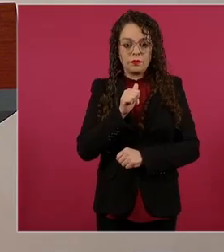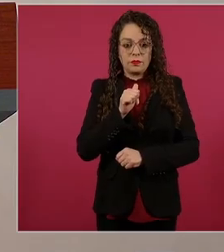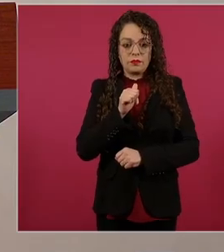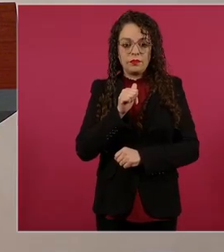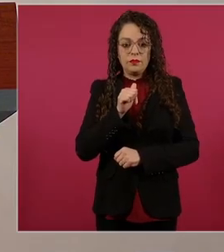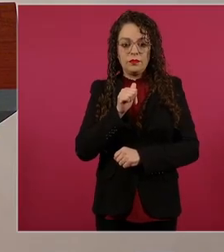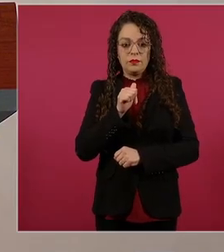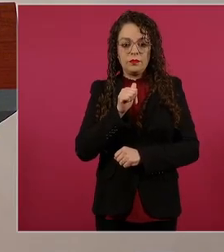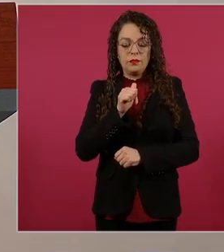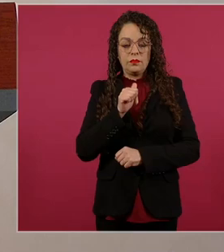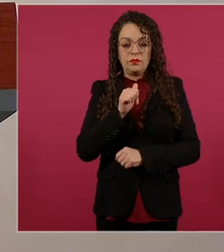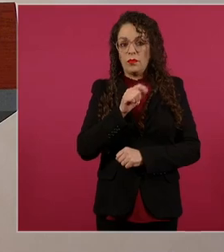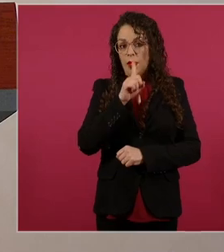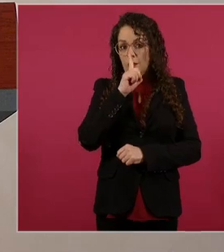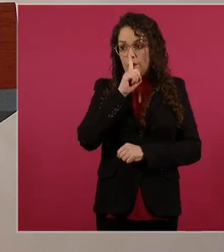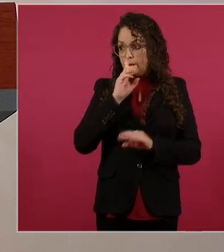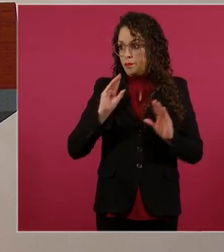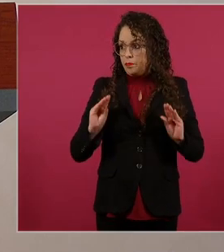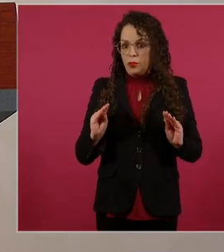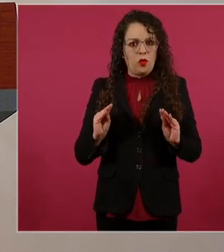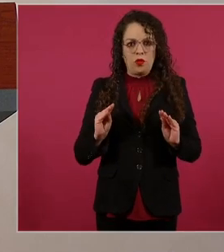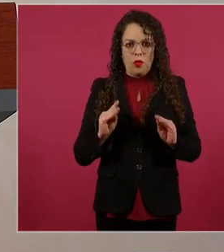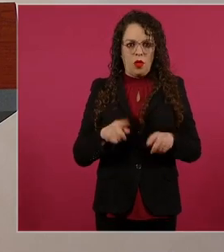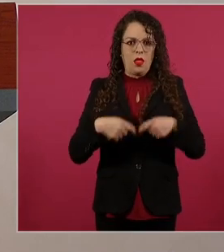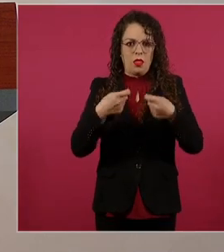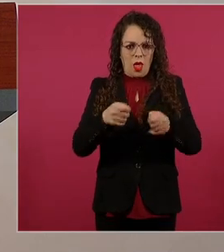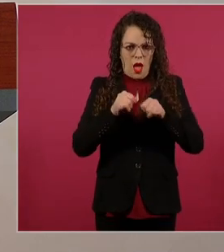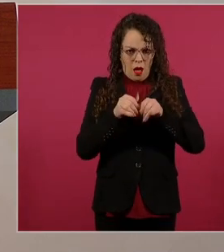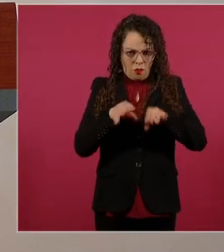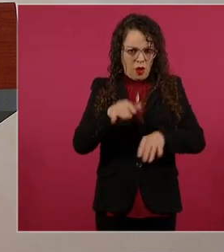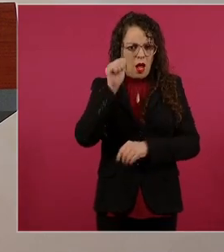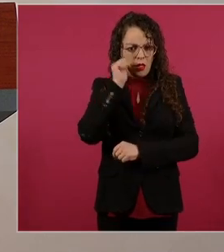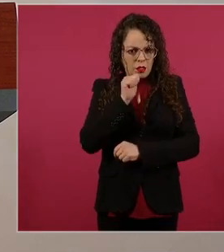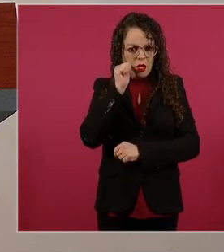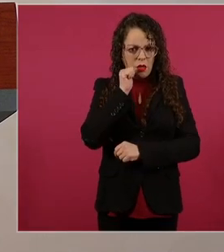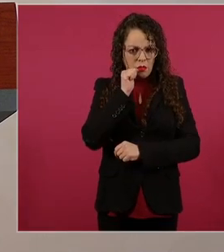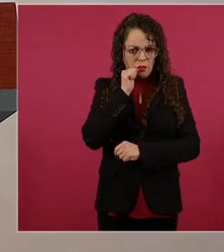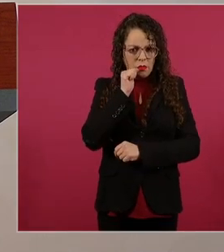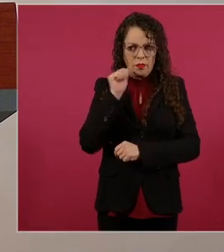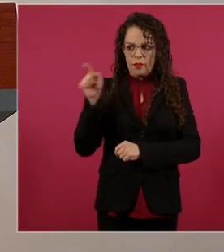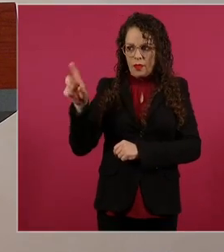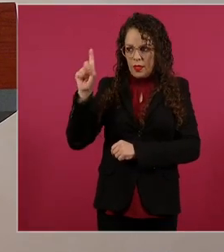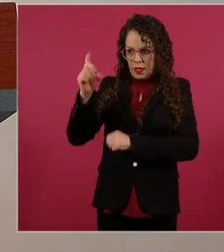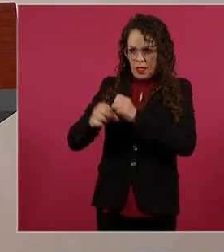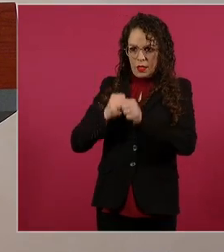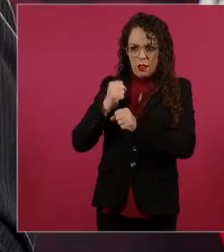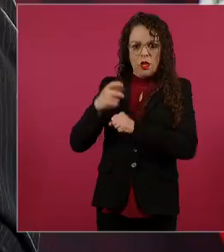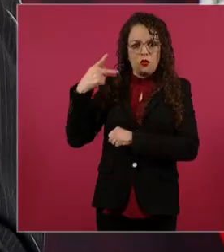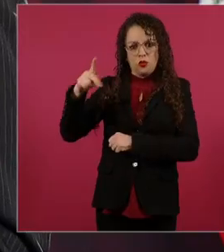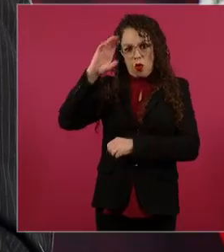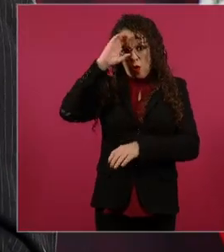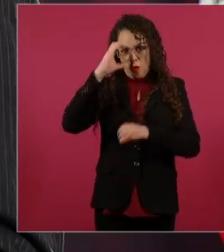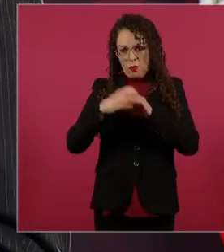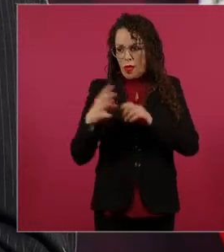bueno él estuvo 30 años y 4 su compadre pero en el tiempo que él fue